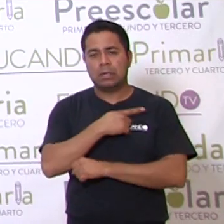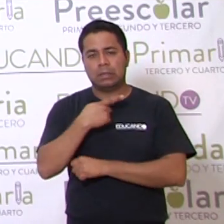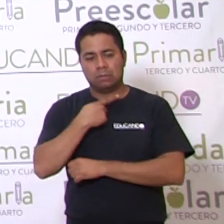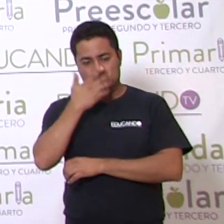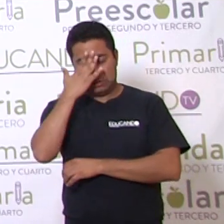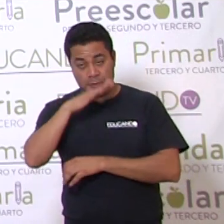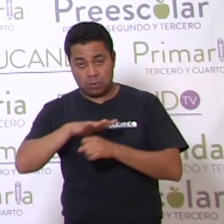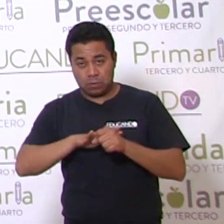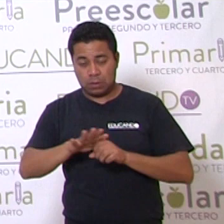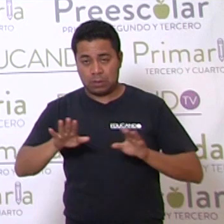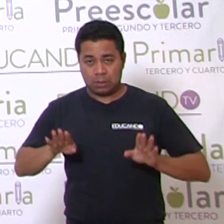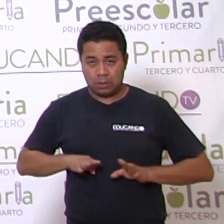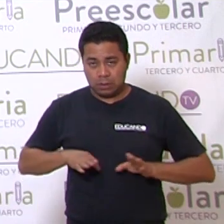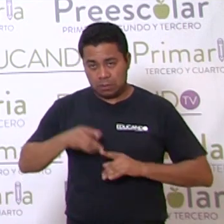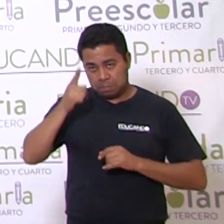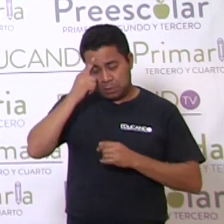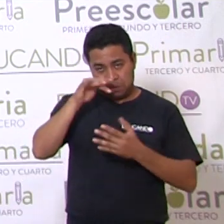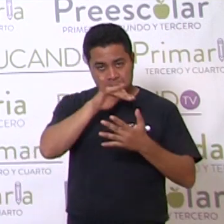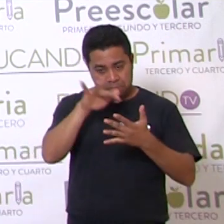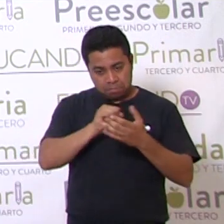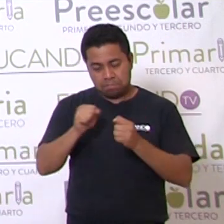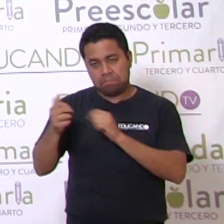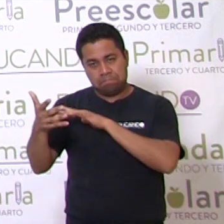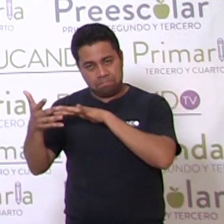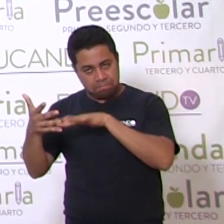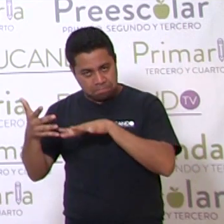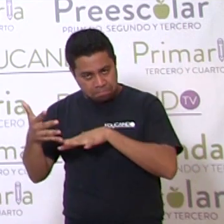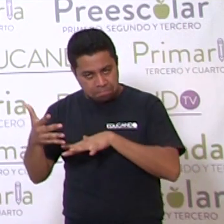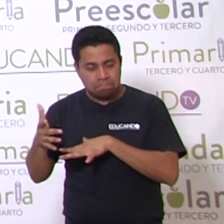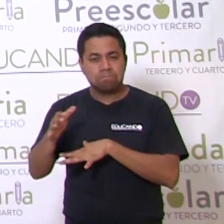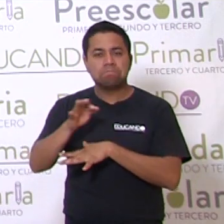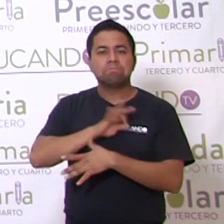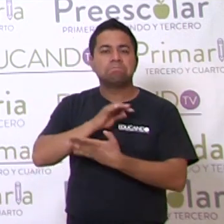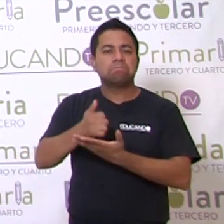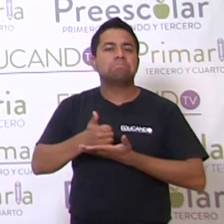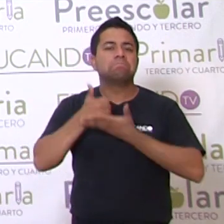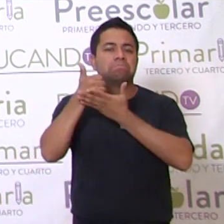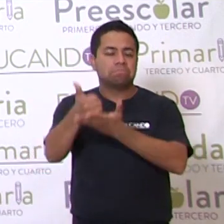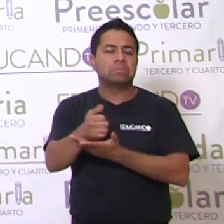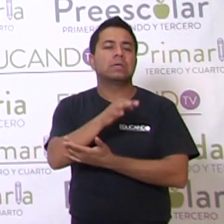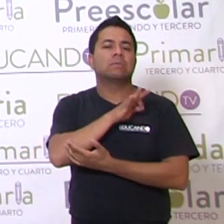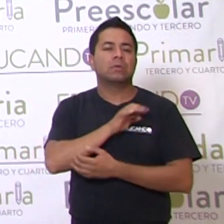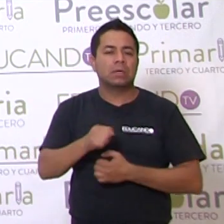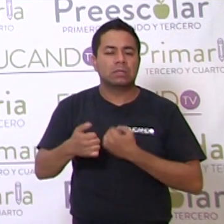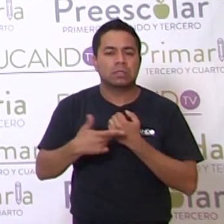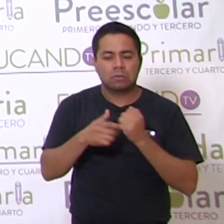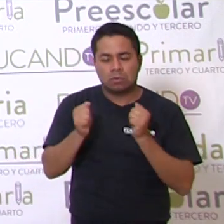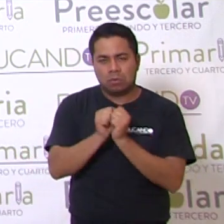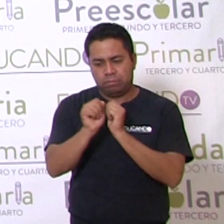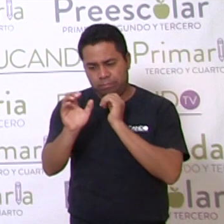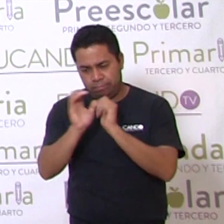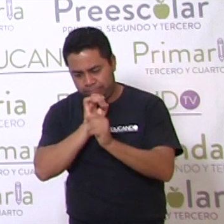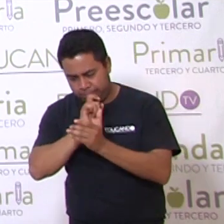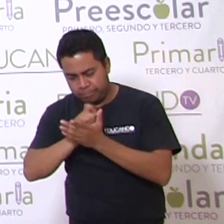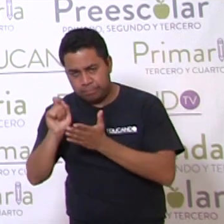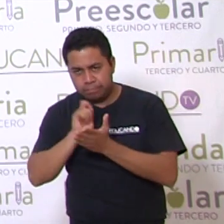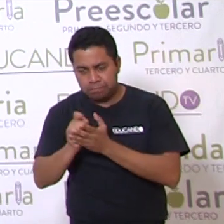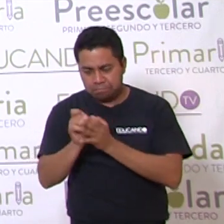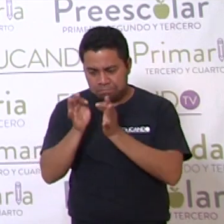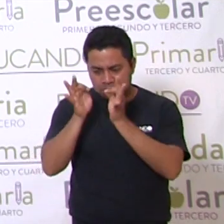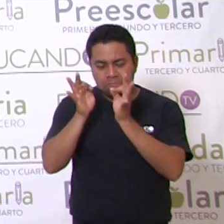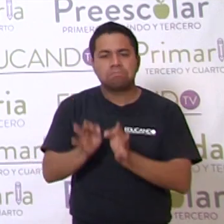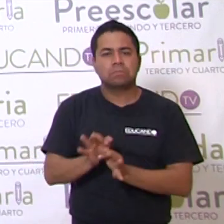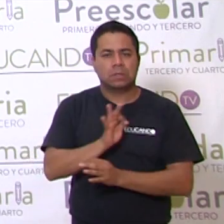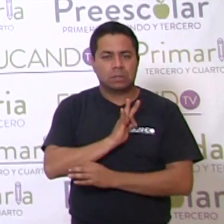que todas las características de los textos descriptivos te van a permitir a ti poder tener una comunicación escrita de manera